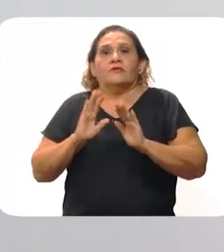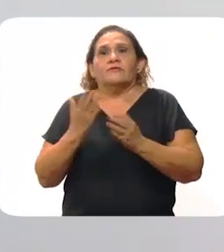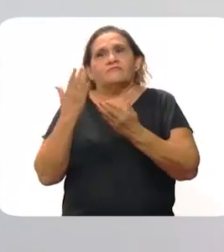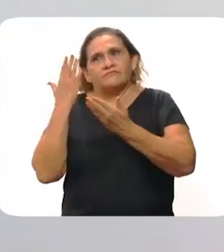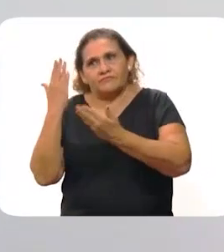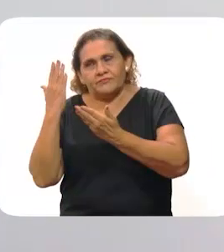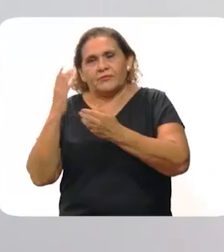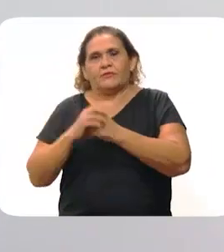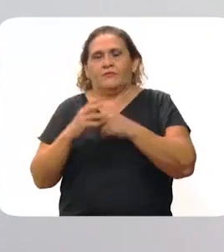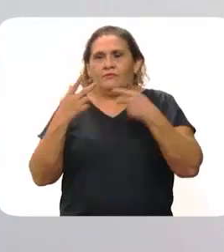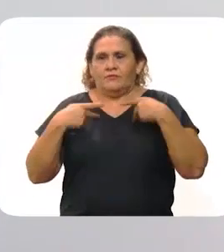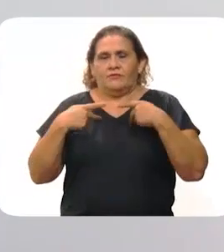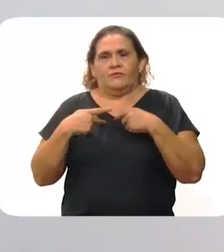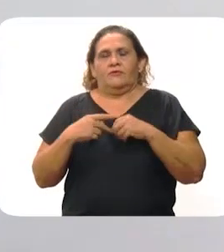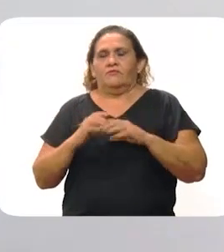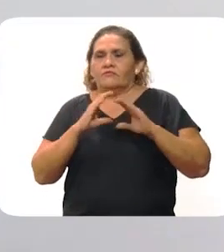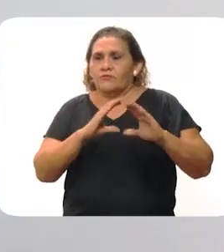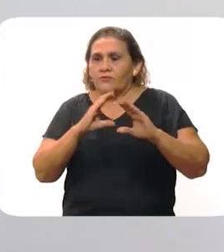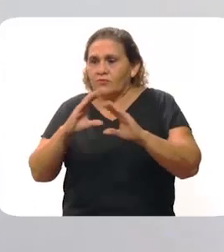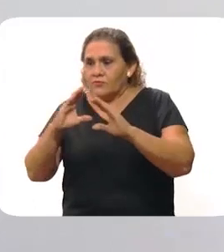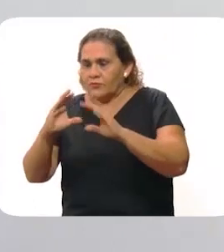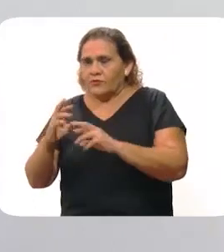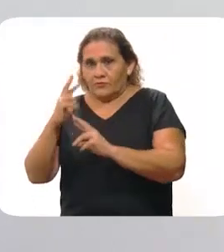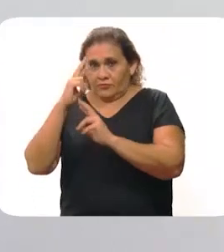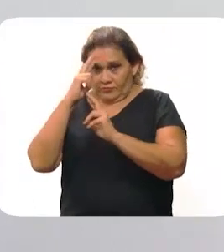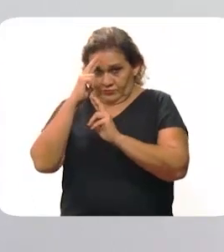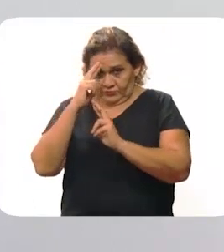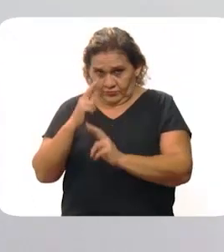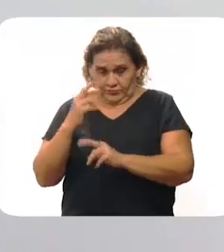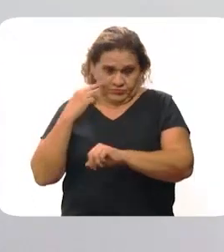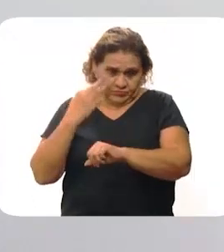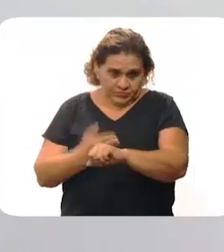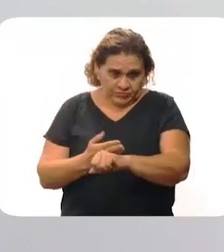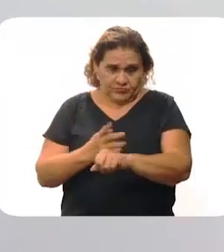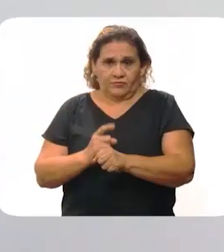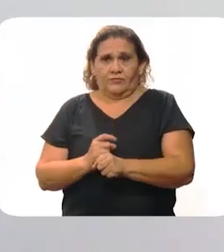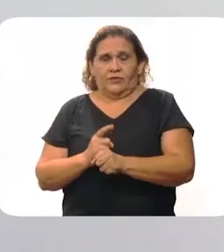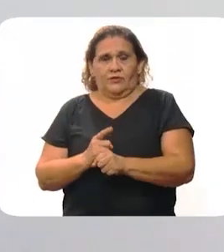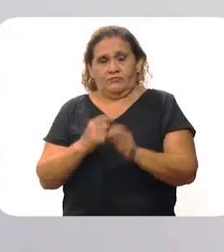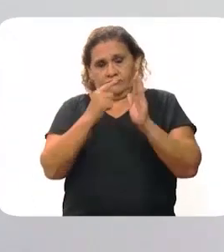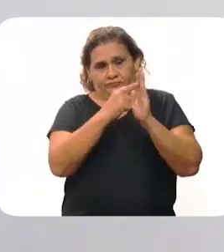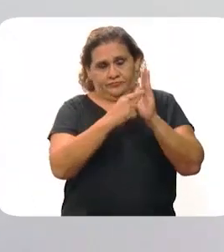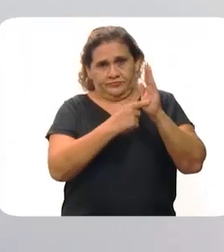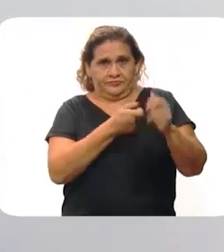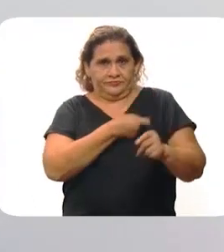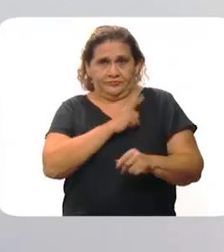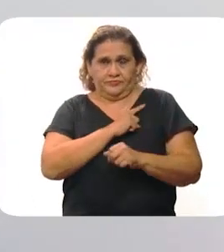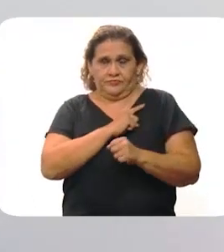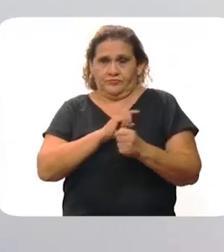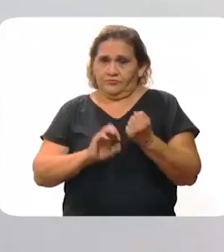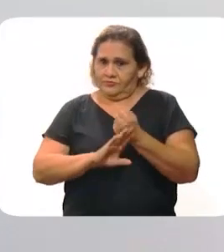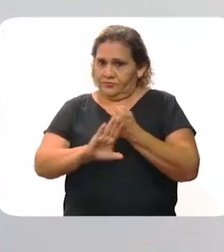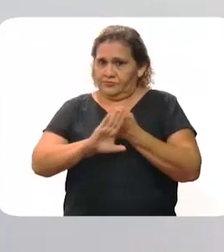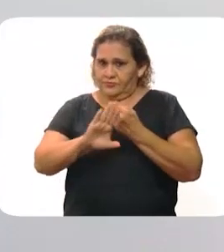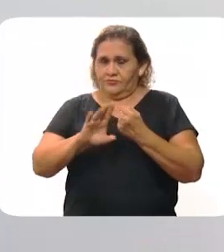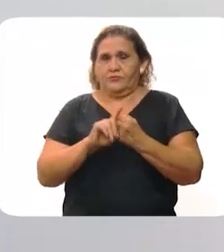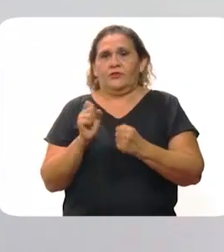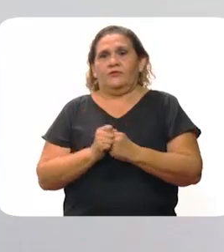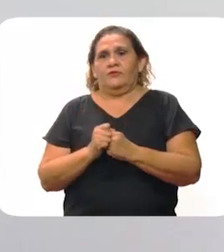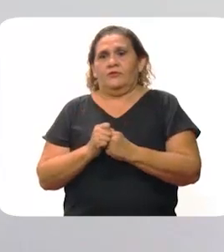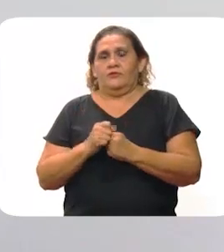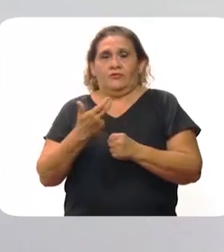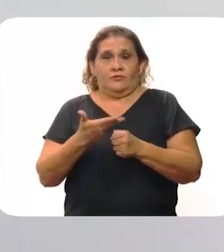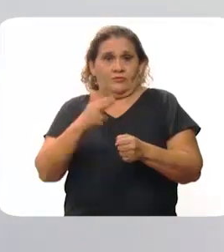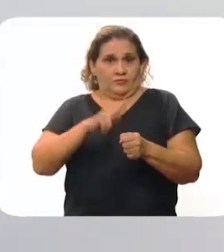a la población no bajar la guardia y continuar actuando con responsabilidad y siguiendo las medidas sanitarias para evitar comprometer nuestra